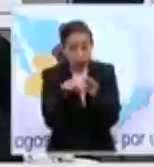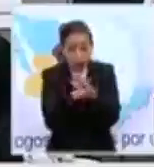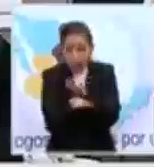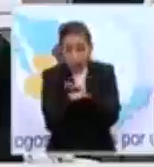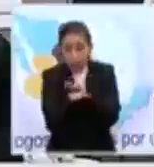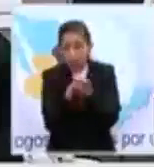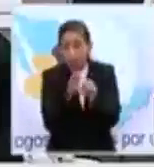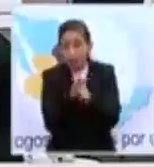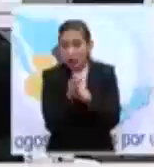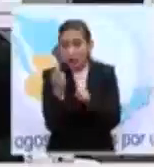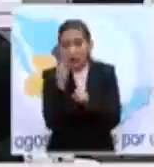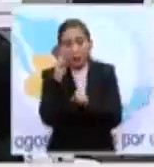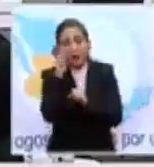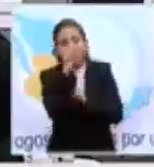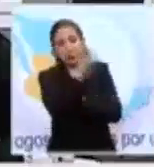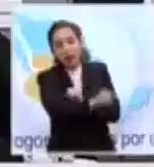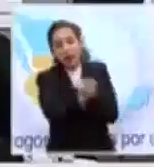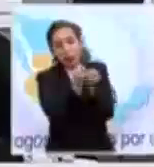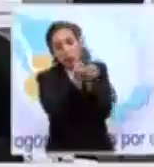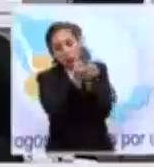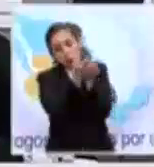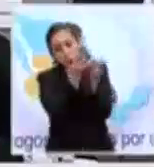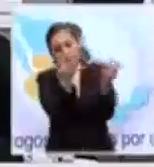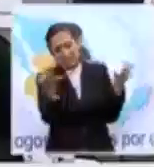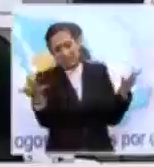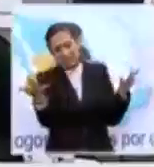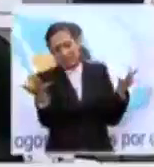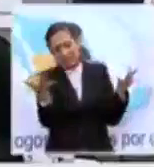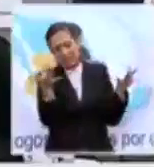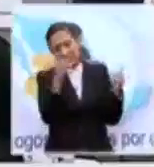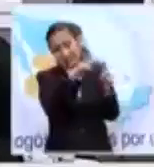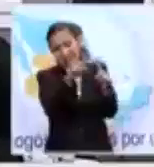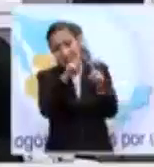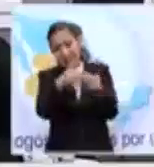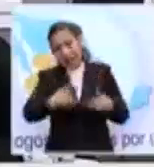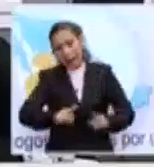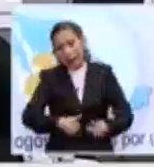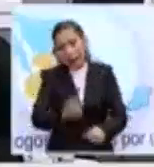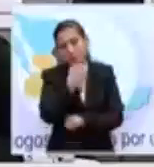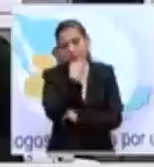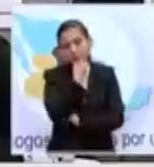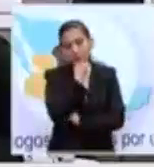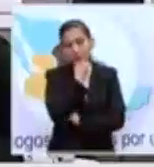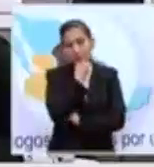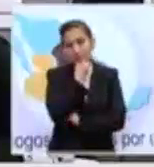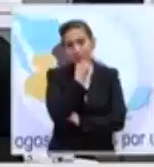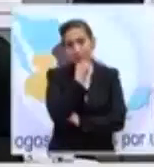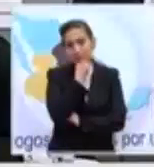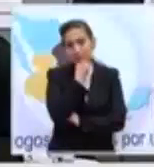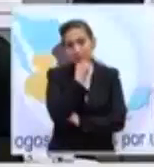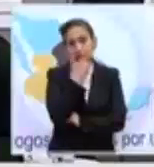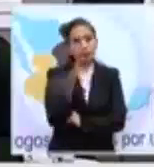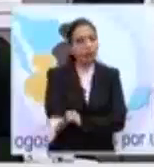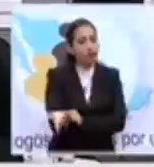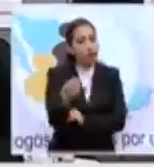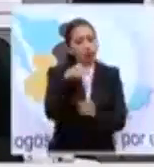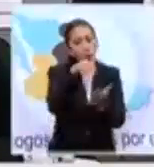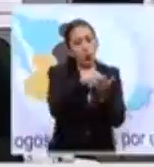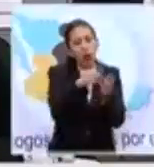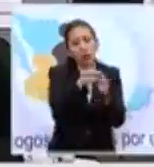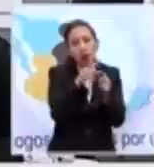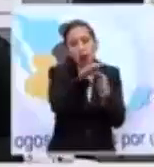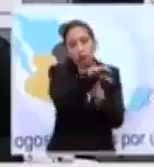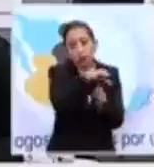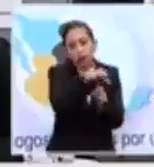ver esa heterogeneidad que tiene el hambre en tipo de